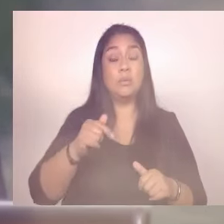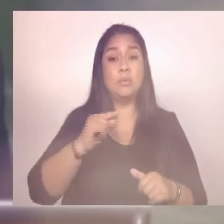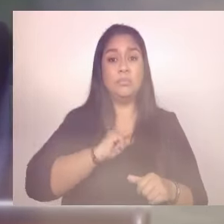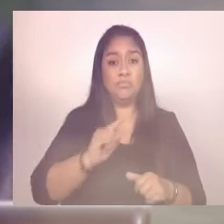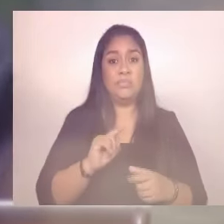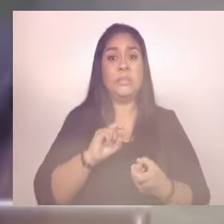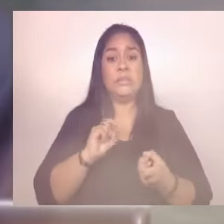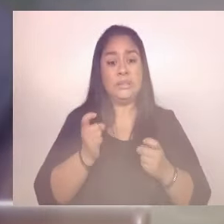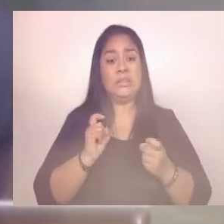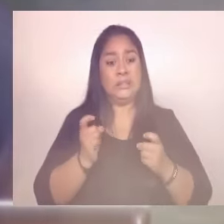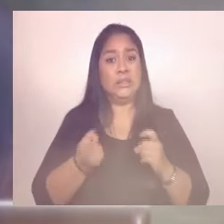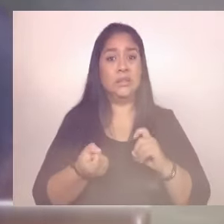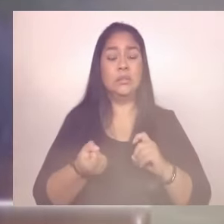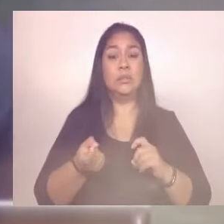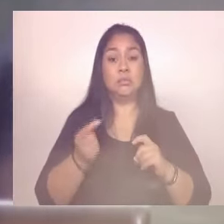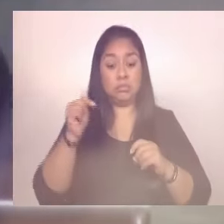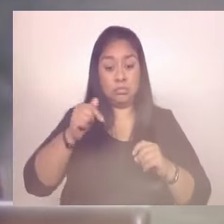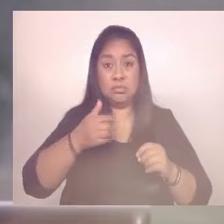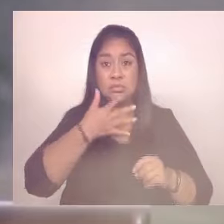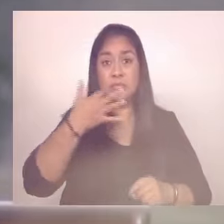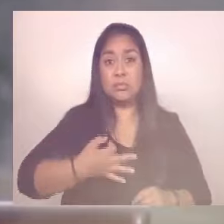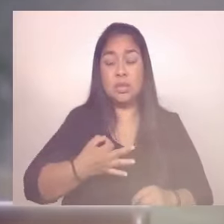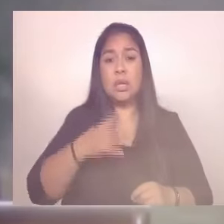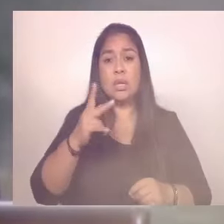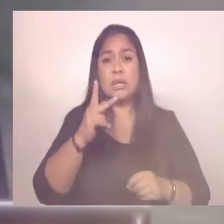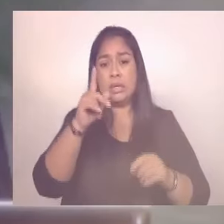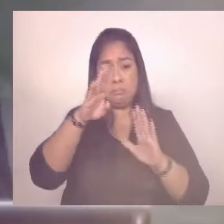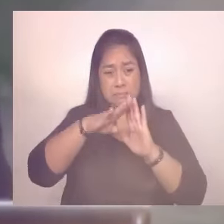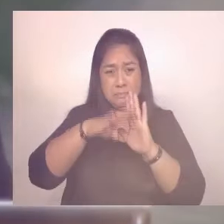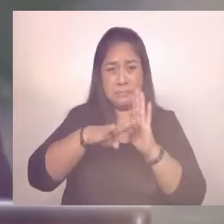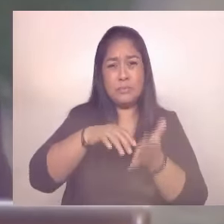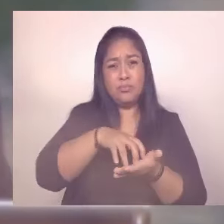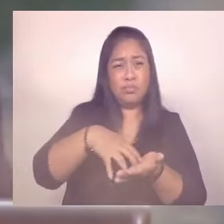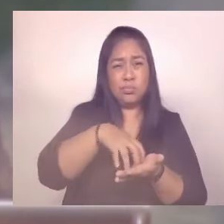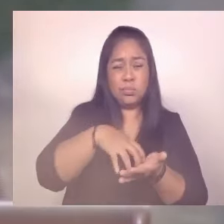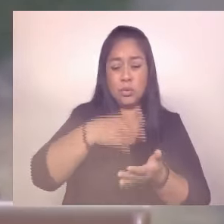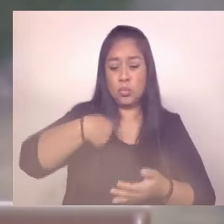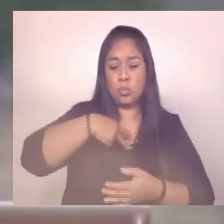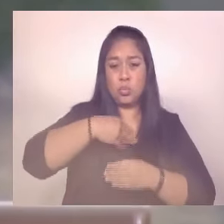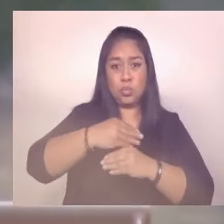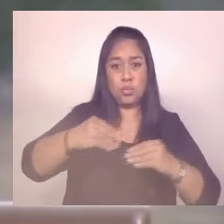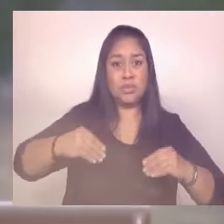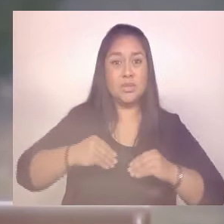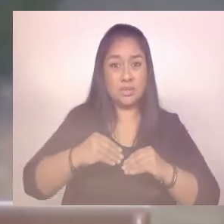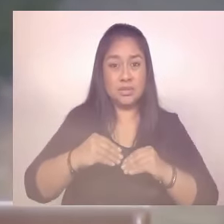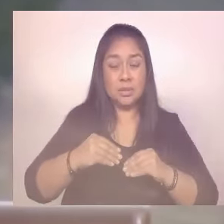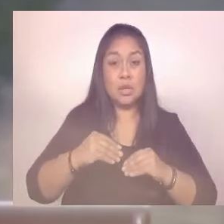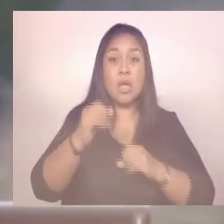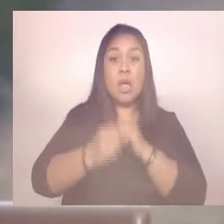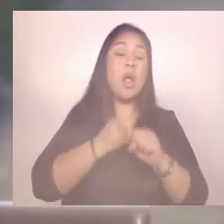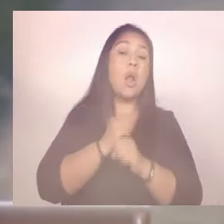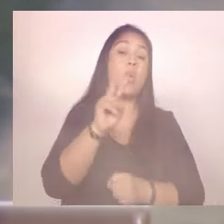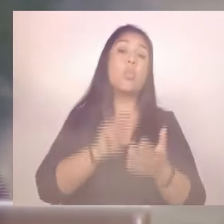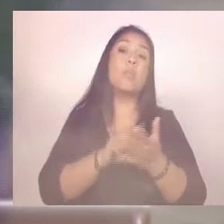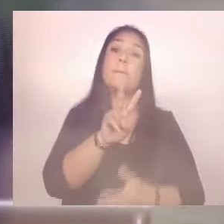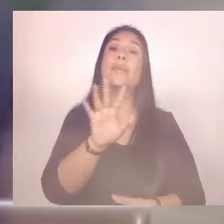Estamos adaptándonos a esta realidad y reduciendo la vulnerabilidad en nuestro territorio. En